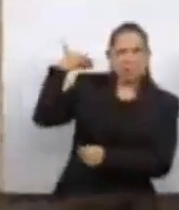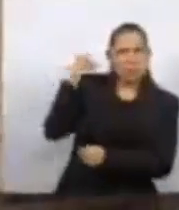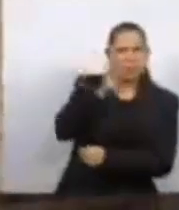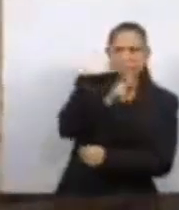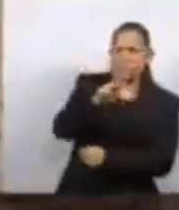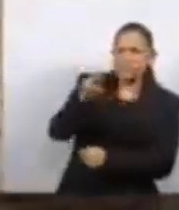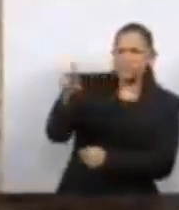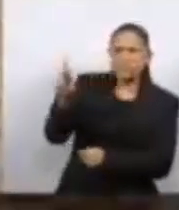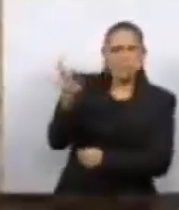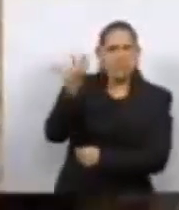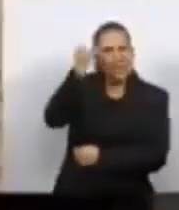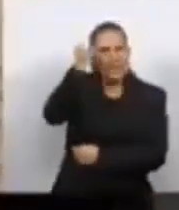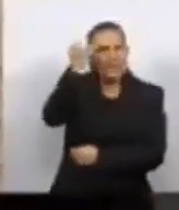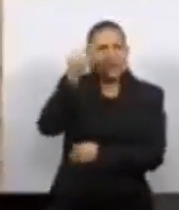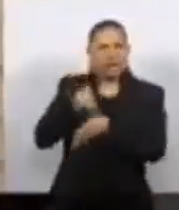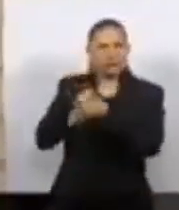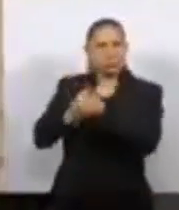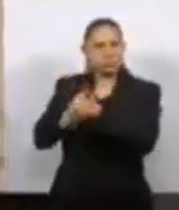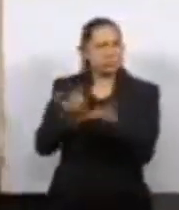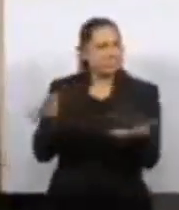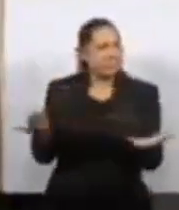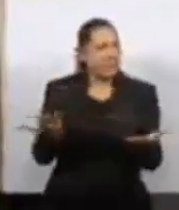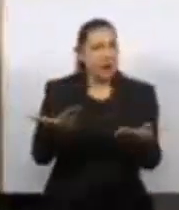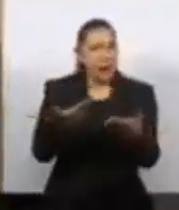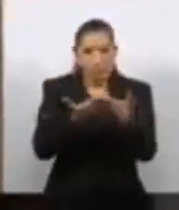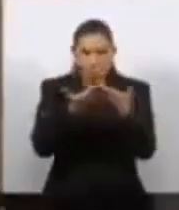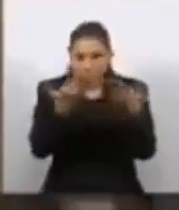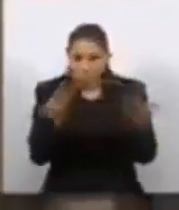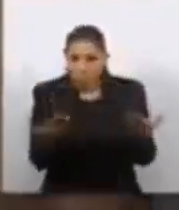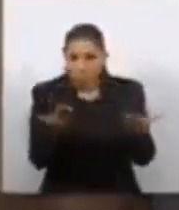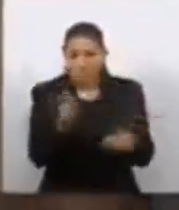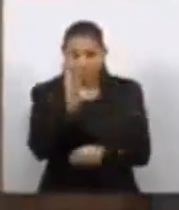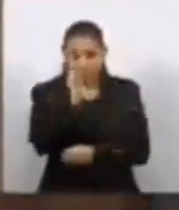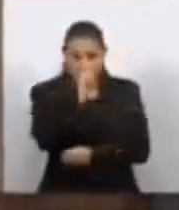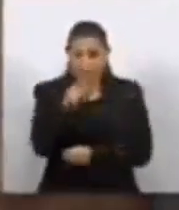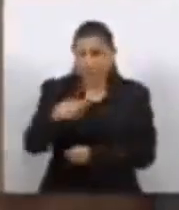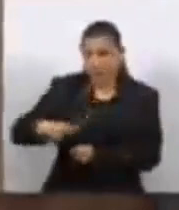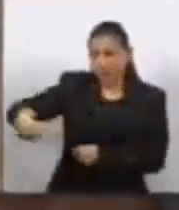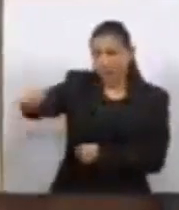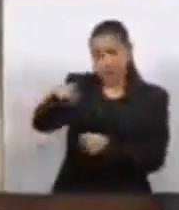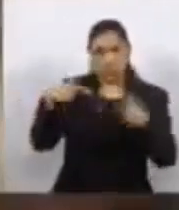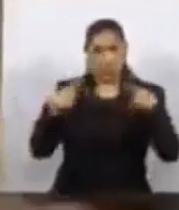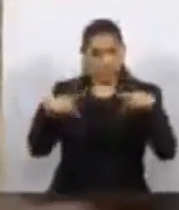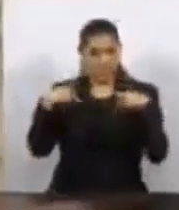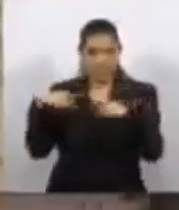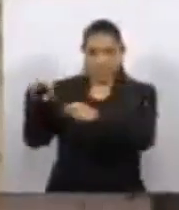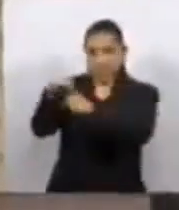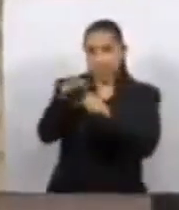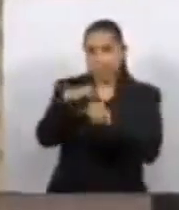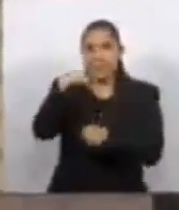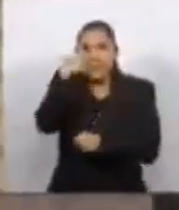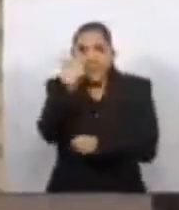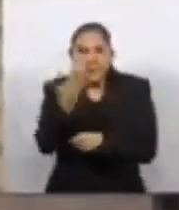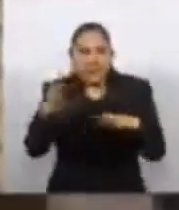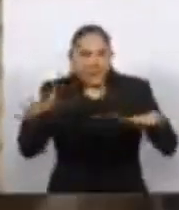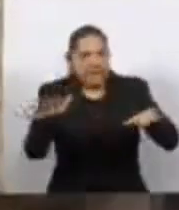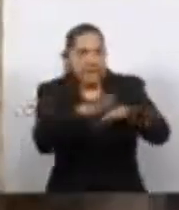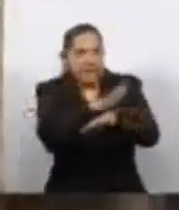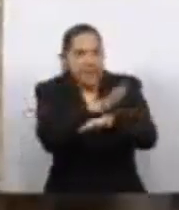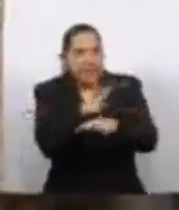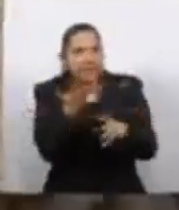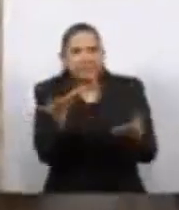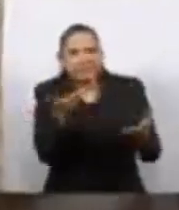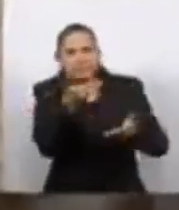deuda con las y los mexicanos que votaron por un cambio sigue más vigente que nunca. El